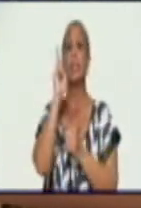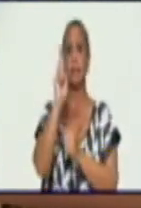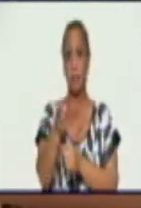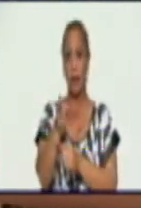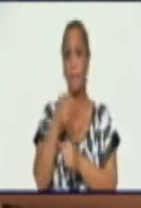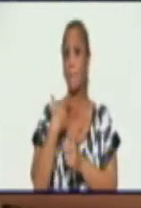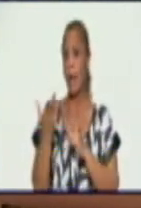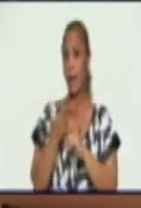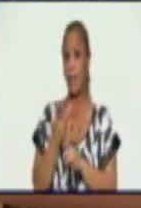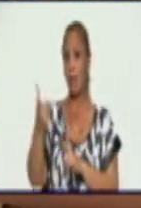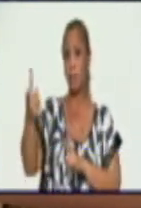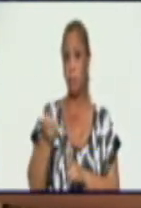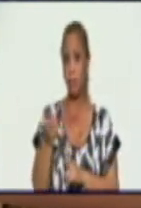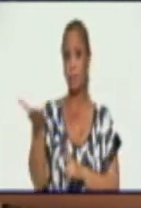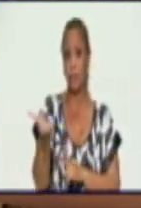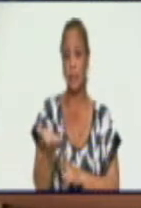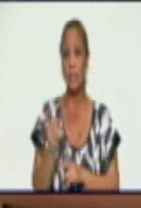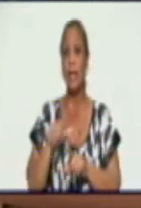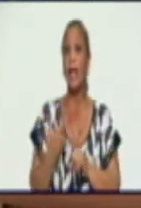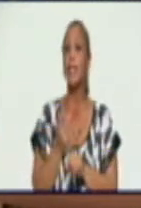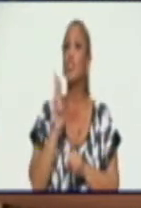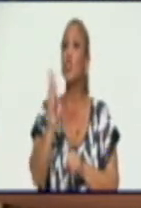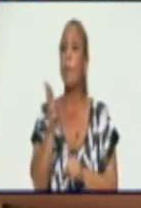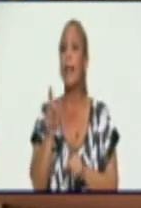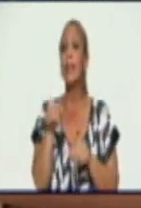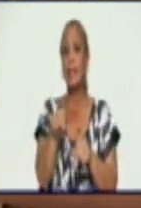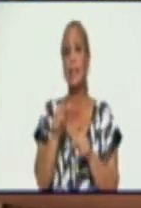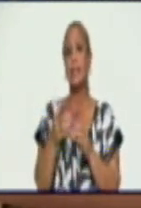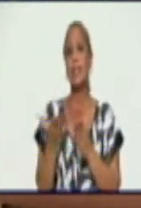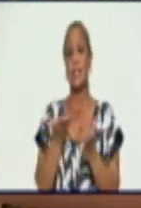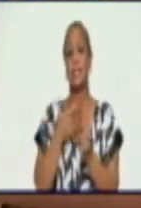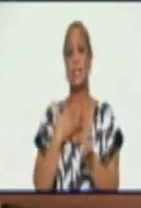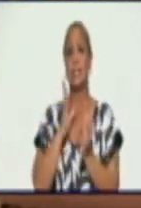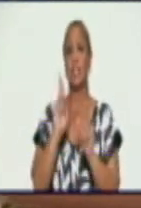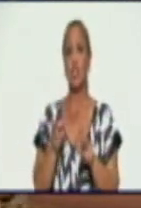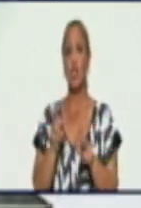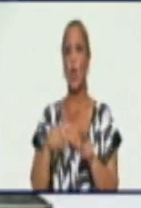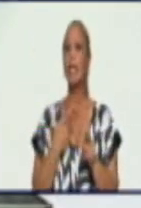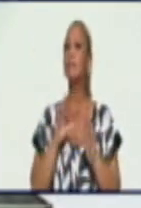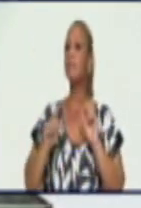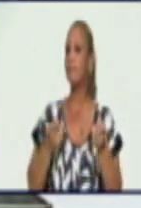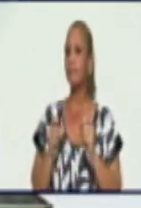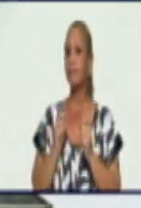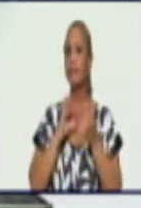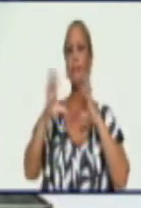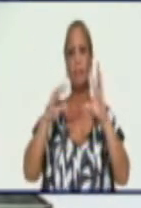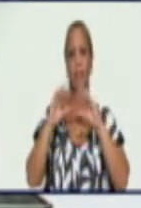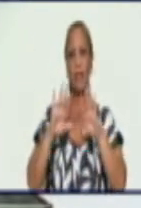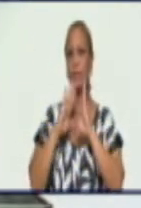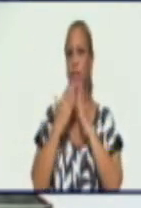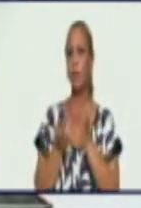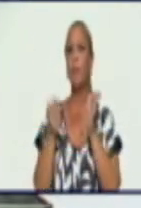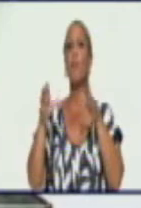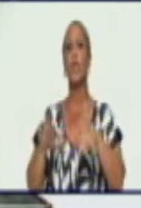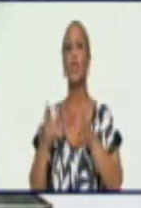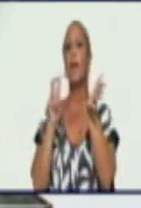rapidez agilidad en la toma de decisiones garantizar la comunicación con el puesto de dirección provincial